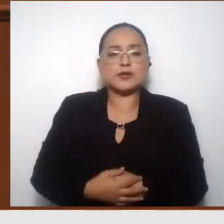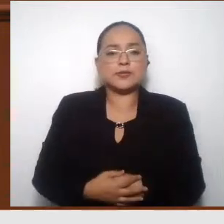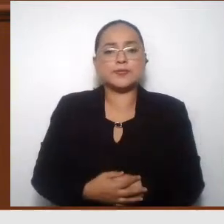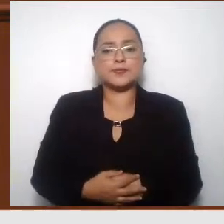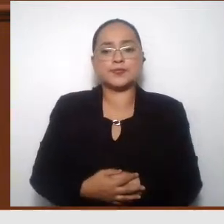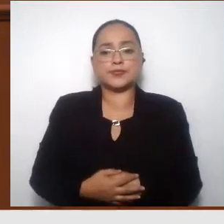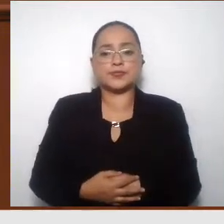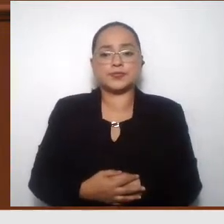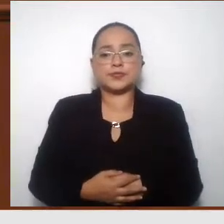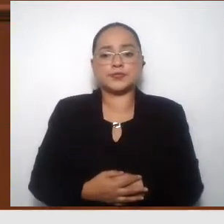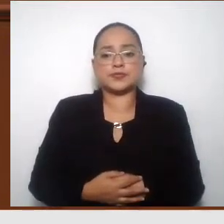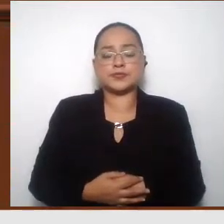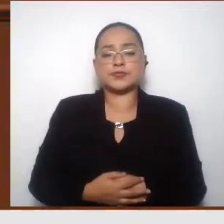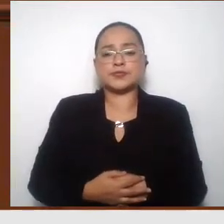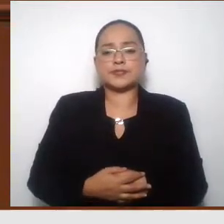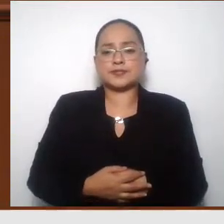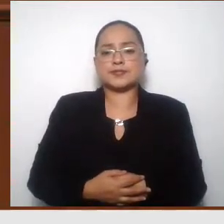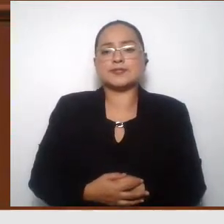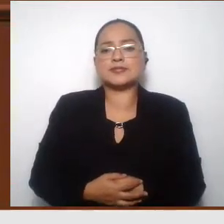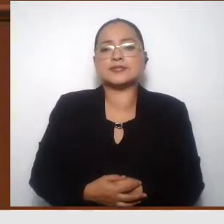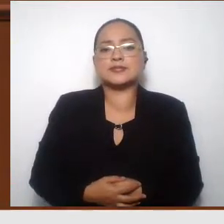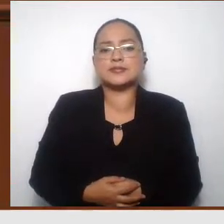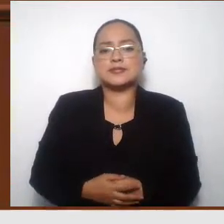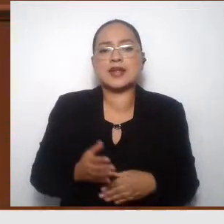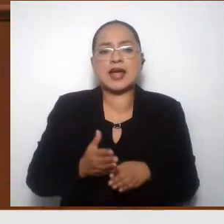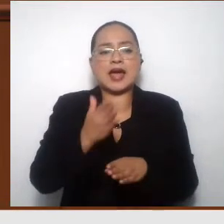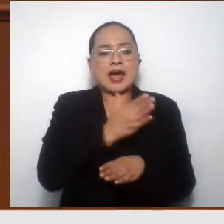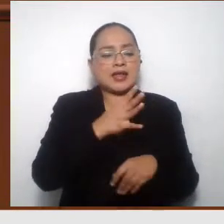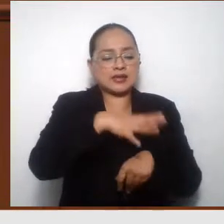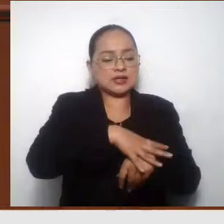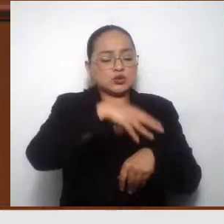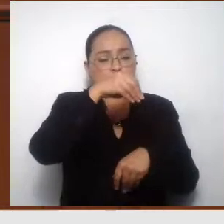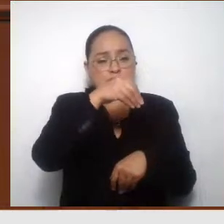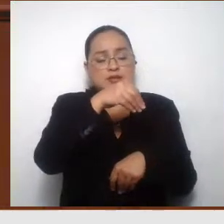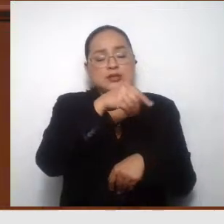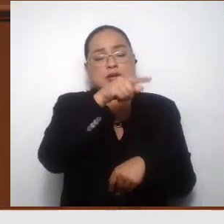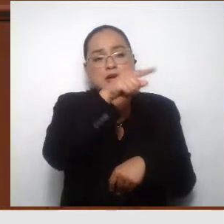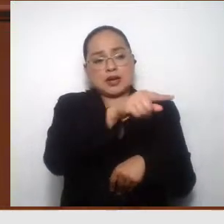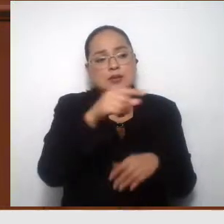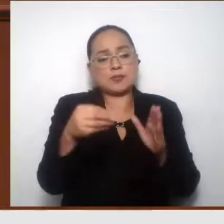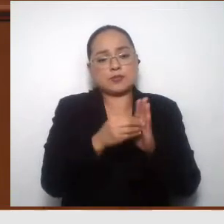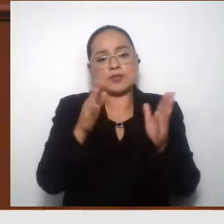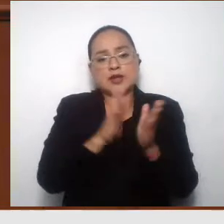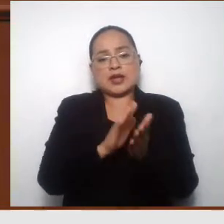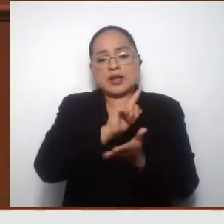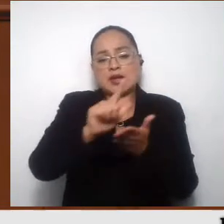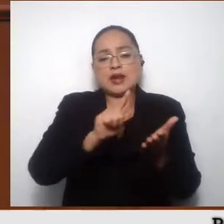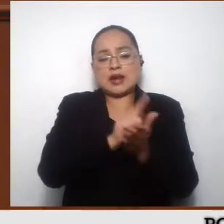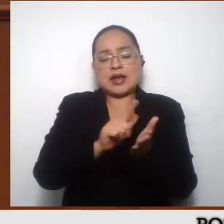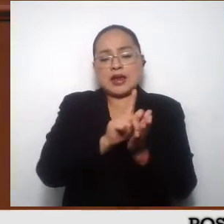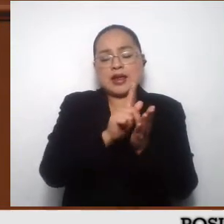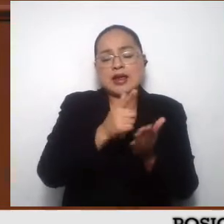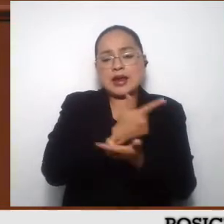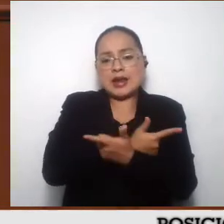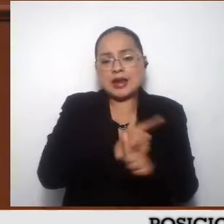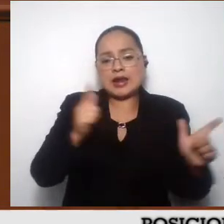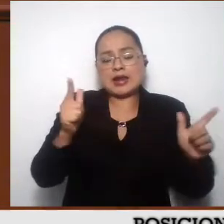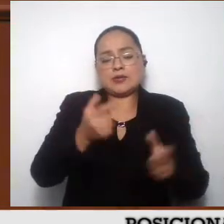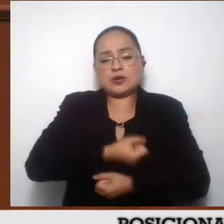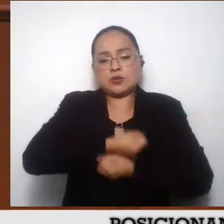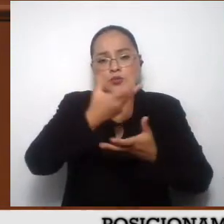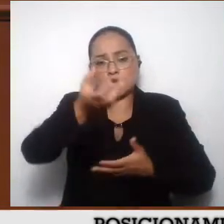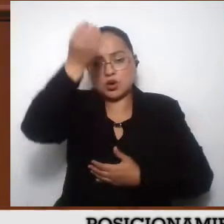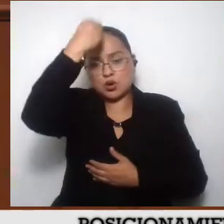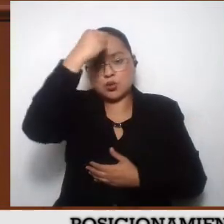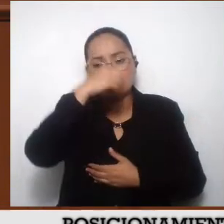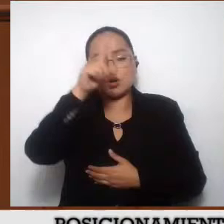Reconozco que hemos avanzado desde que en Suecia incluyó la Ley de Libertad de Prensa en su Constitución de